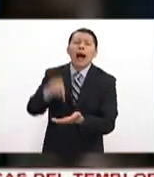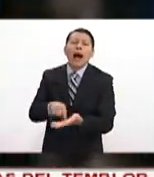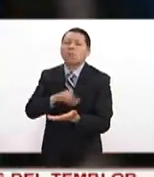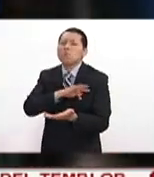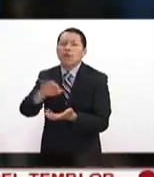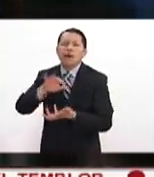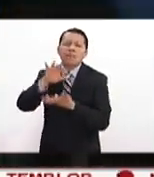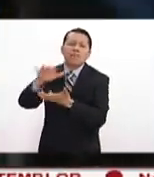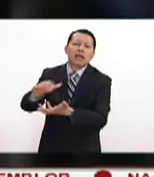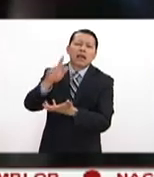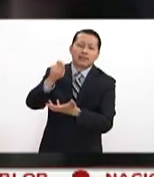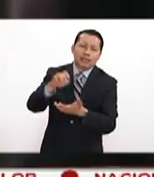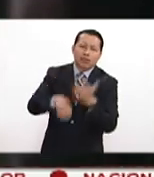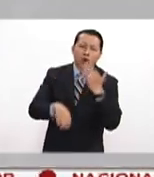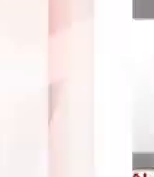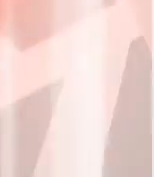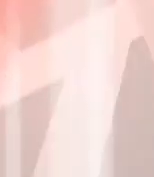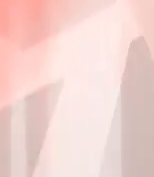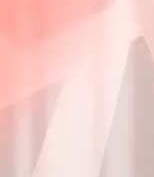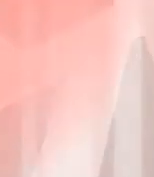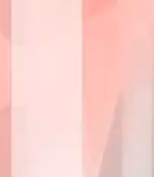por ejemplo Campo Marte.